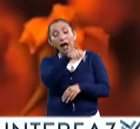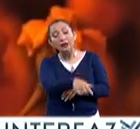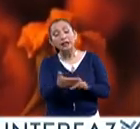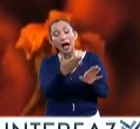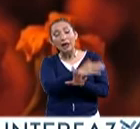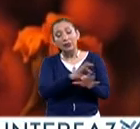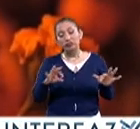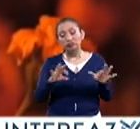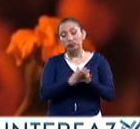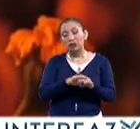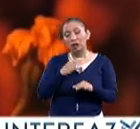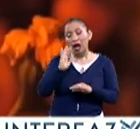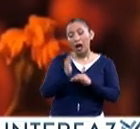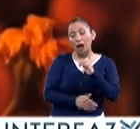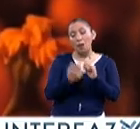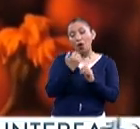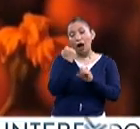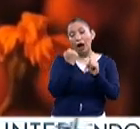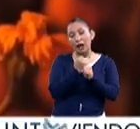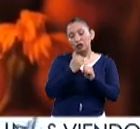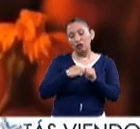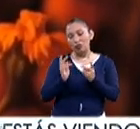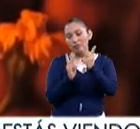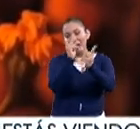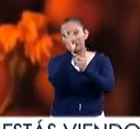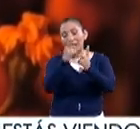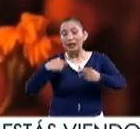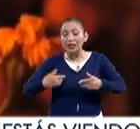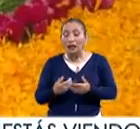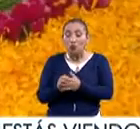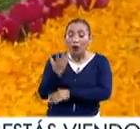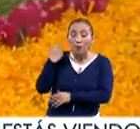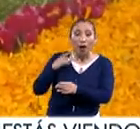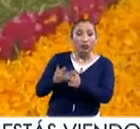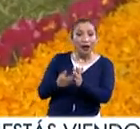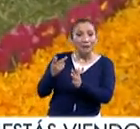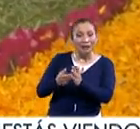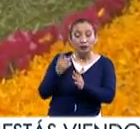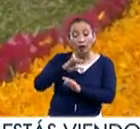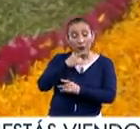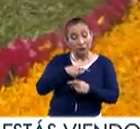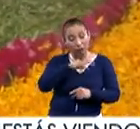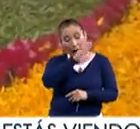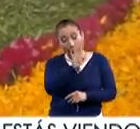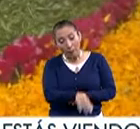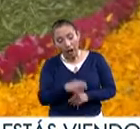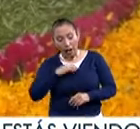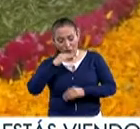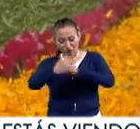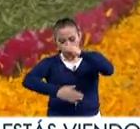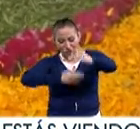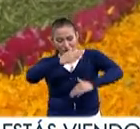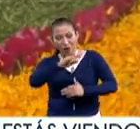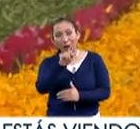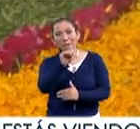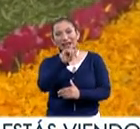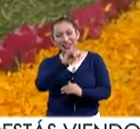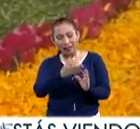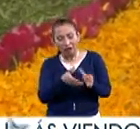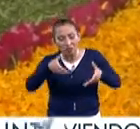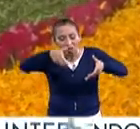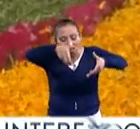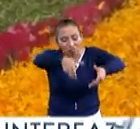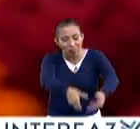estaban asociadas con el fin del ciclo agrícola y el renacer de uno nuevo. Cuando alguien moría, se envolvía en un petate y